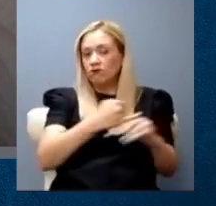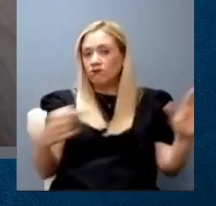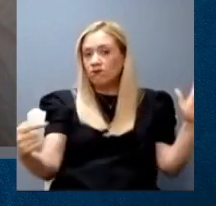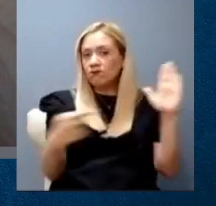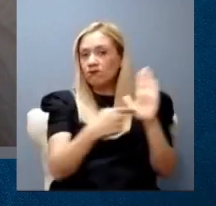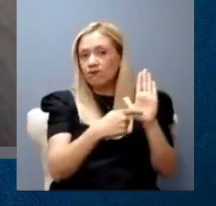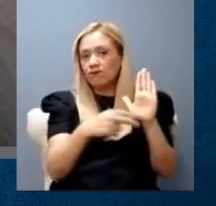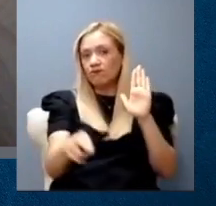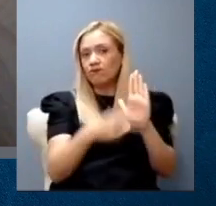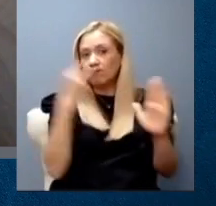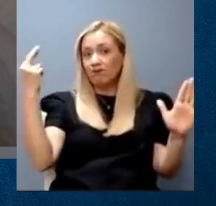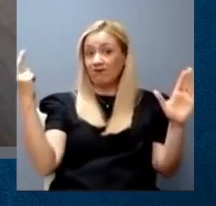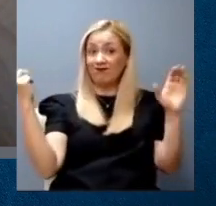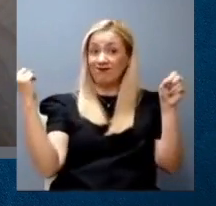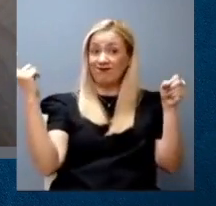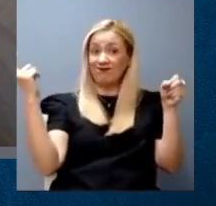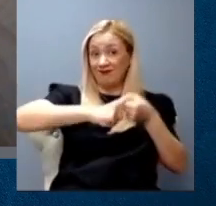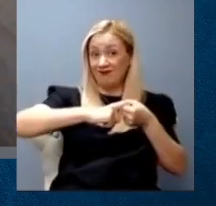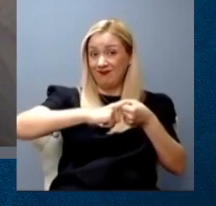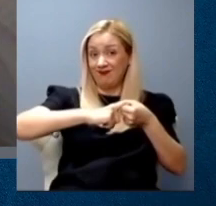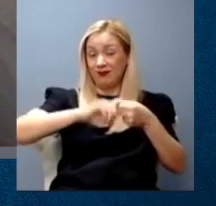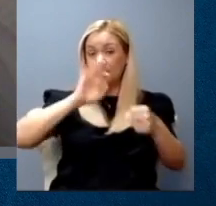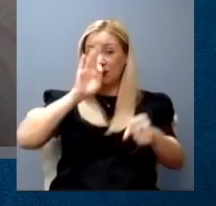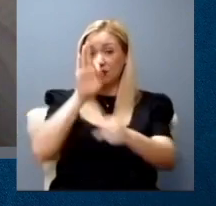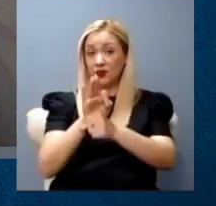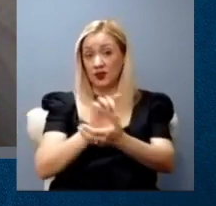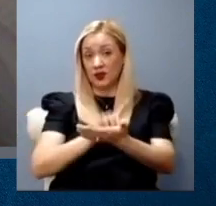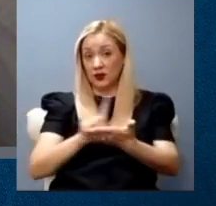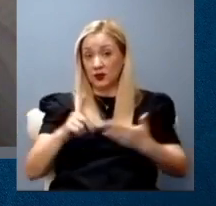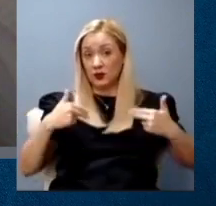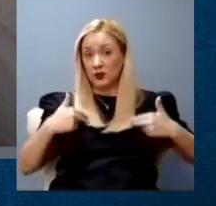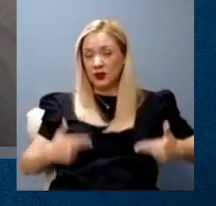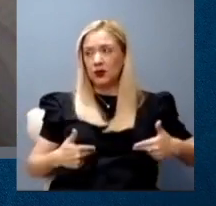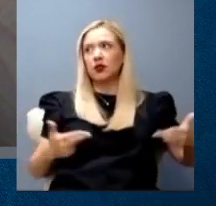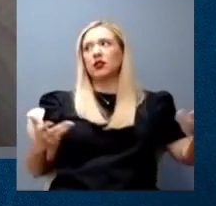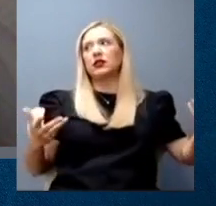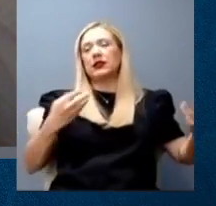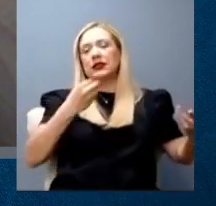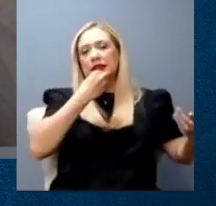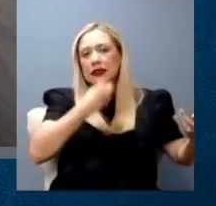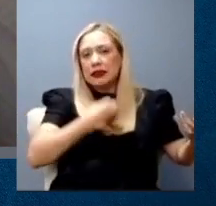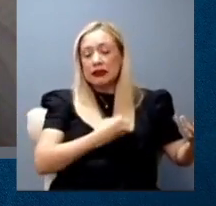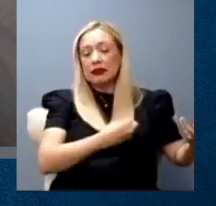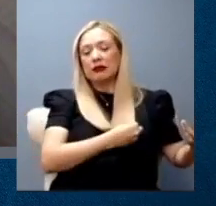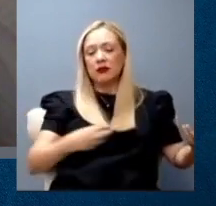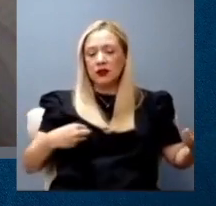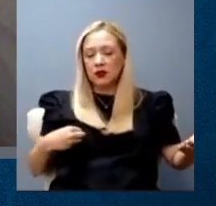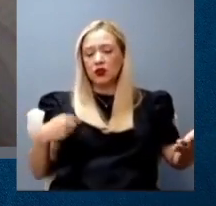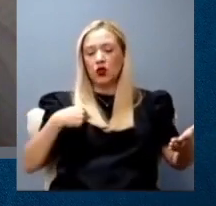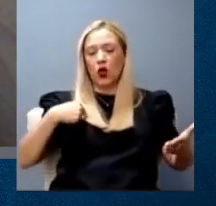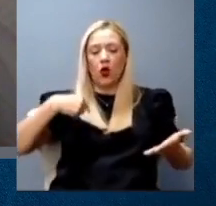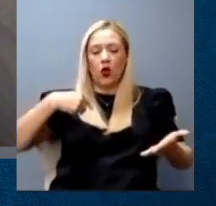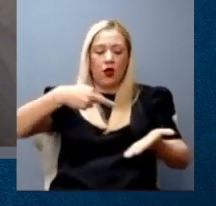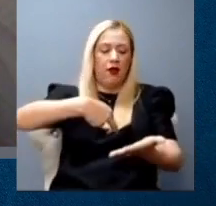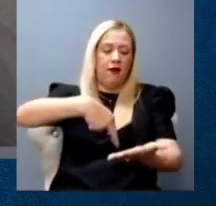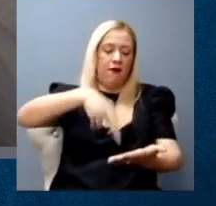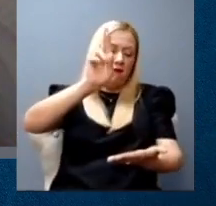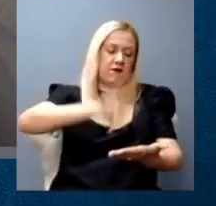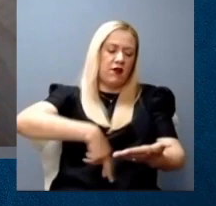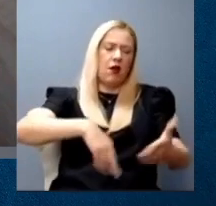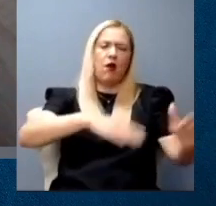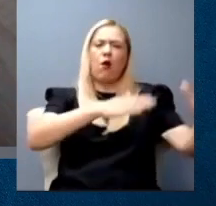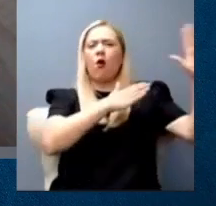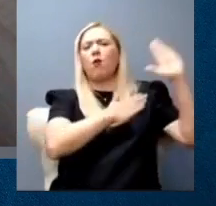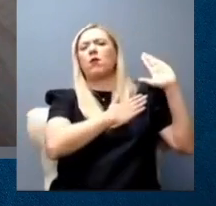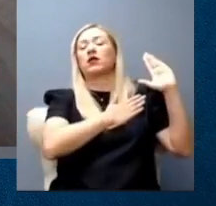internacional de protección de derechos humanos, pues se obligan a que eso que están firmando, eso a lo que se están comprometiendo,